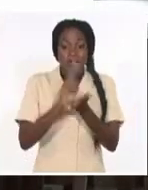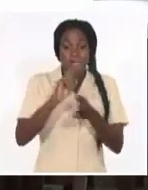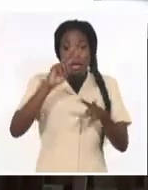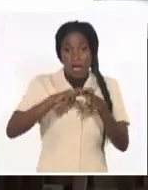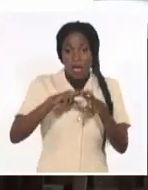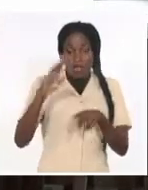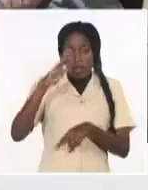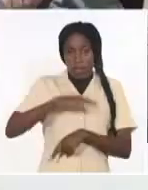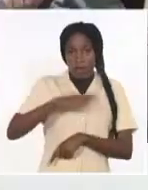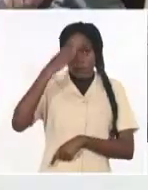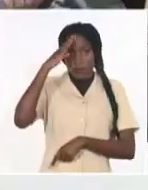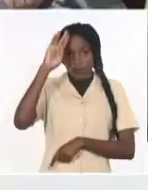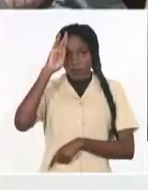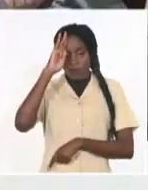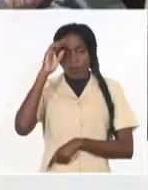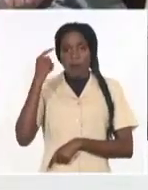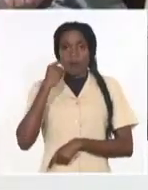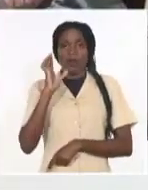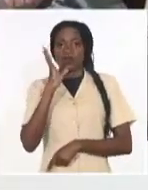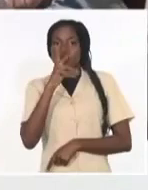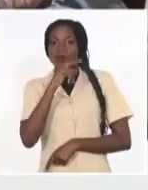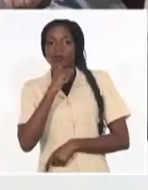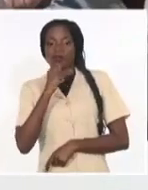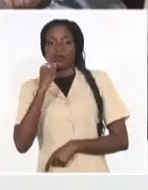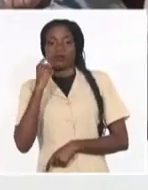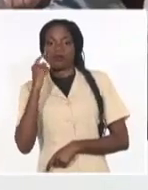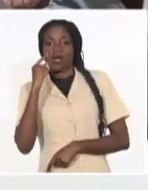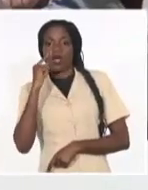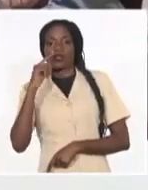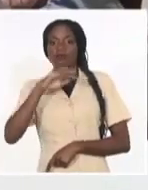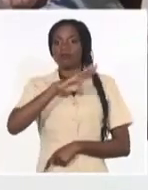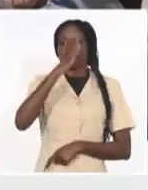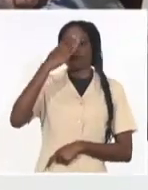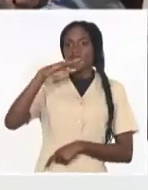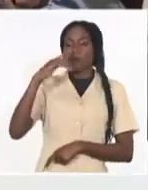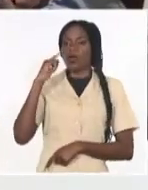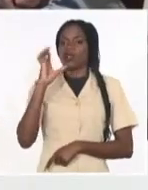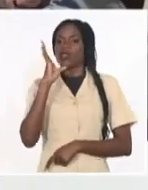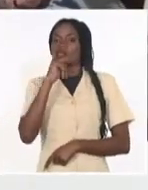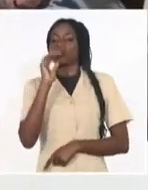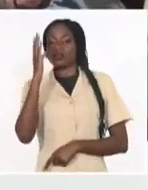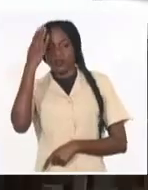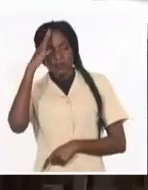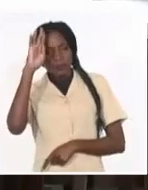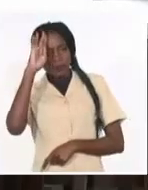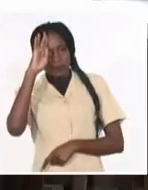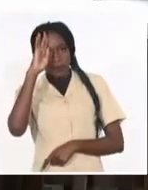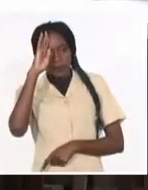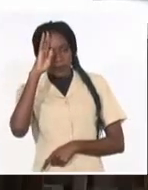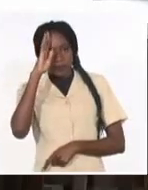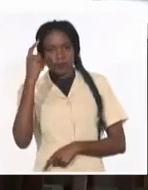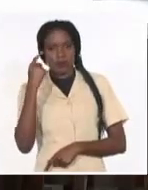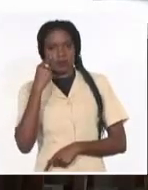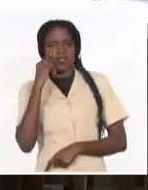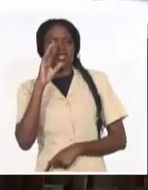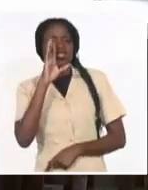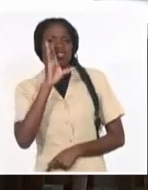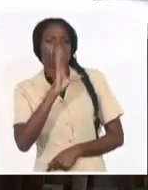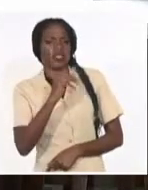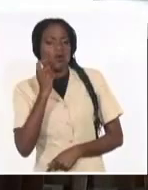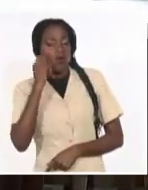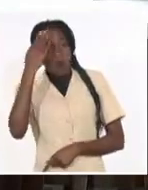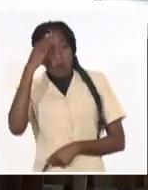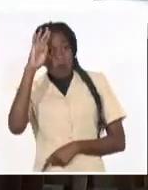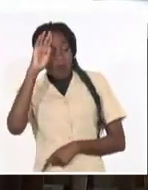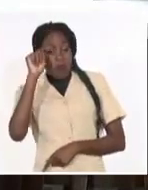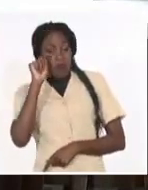caribeña, le han causado la belleza del paisaje cubano y la hospitalidad de su pueblo, y ratificó su convicción de que la mayor de las